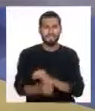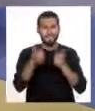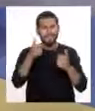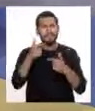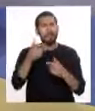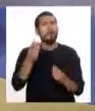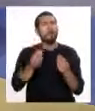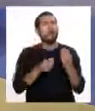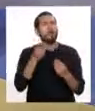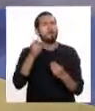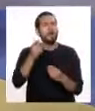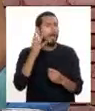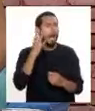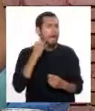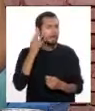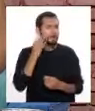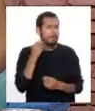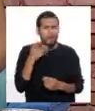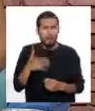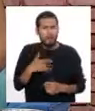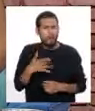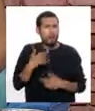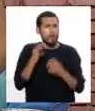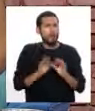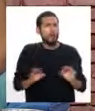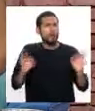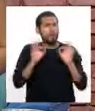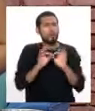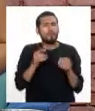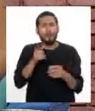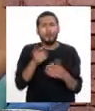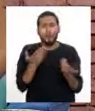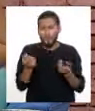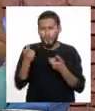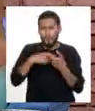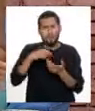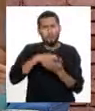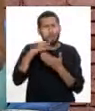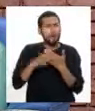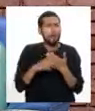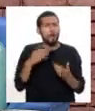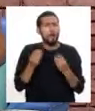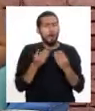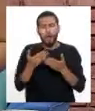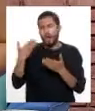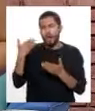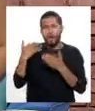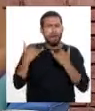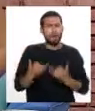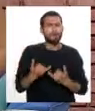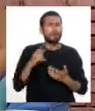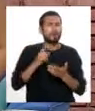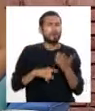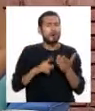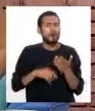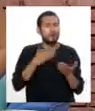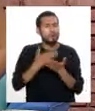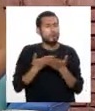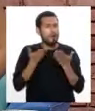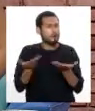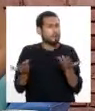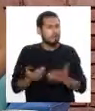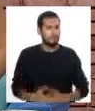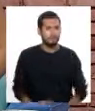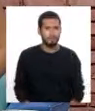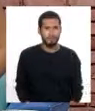¿Cómo ha sido la experiencia y cuál es la importancia de ser parte del programa? ¿Cómo era antes y ahora qué beneficios tiene?